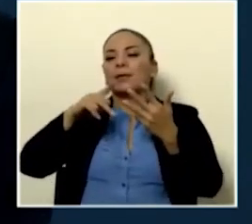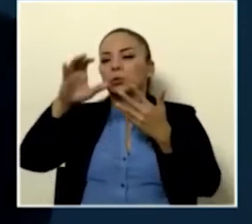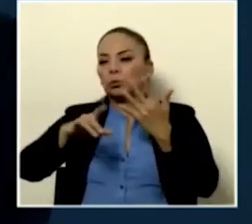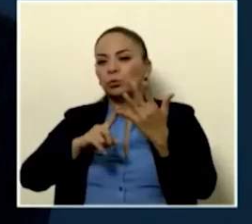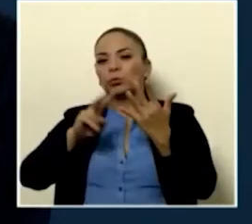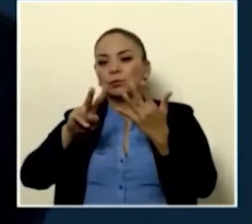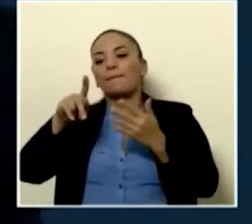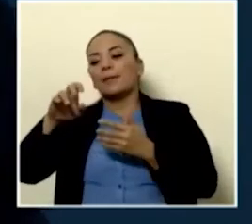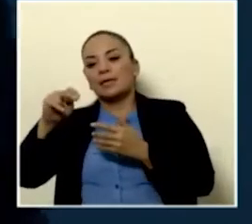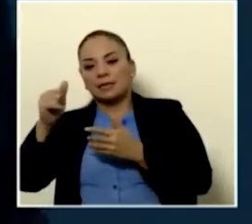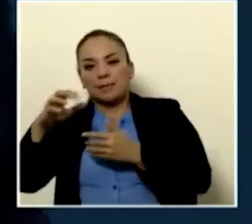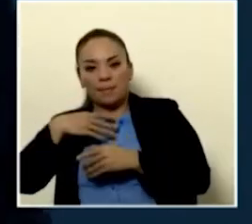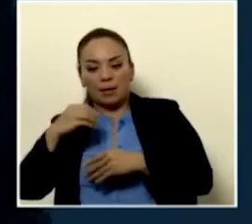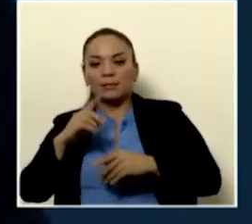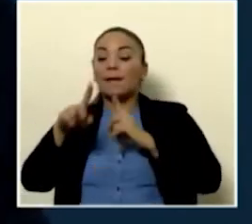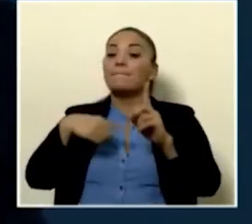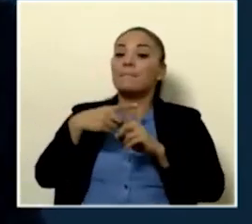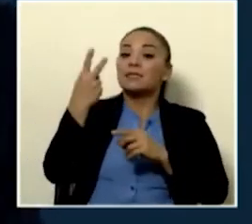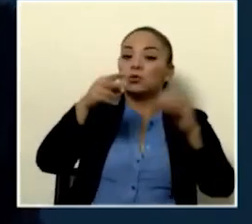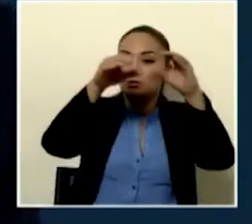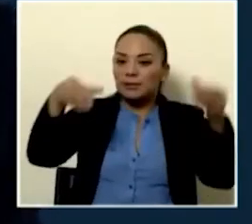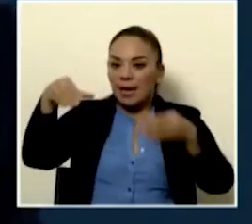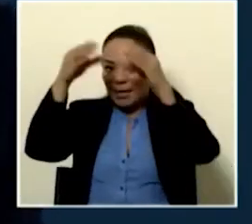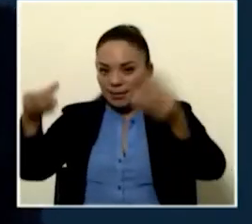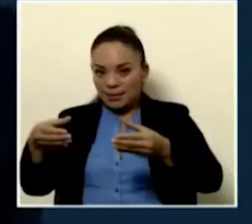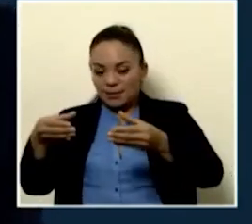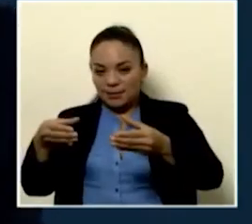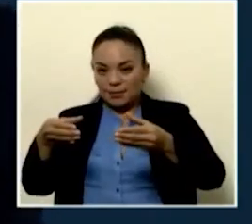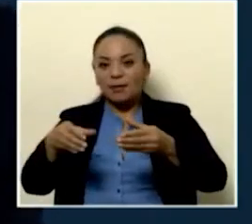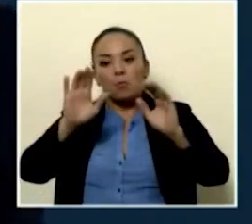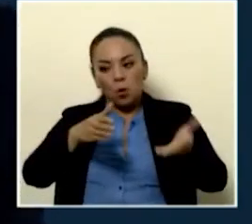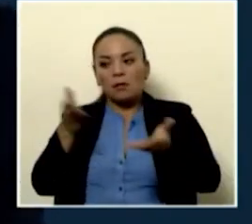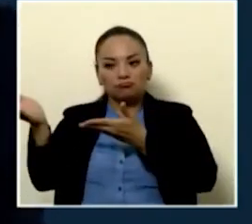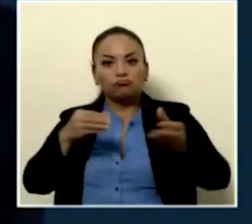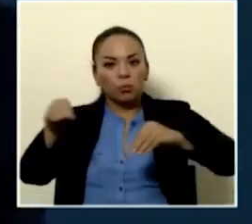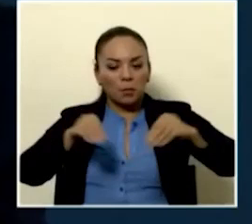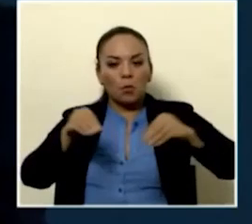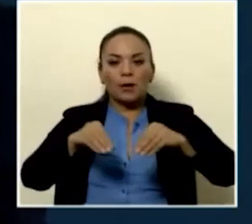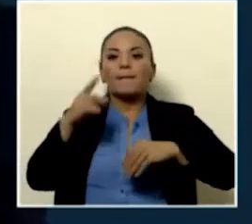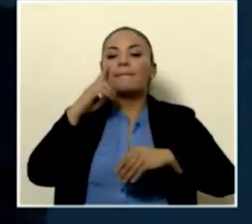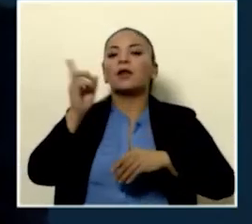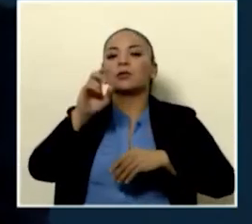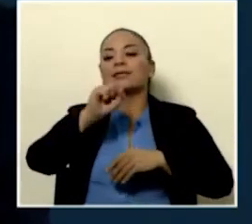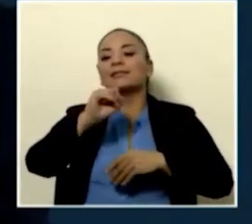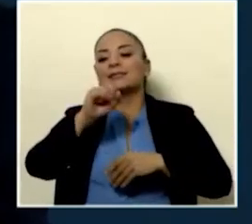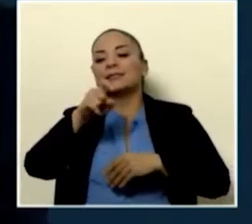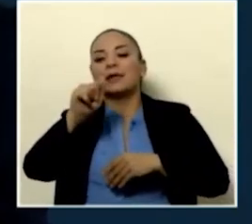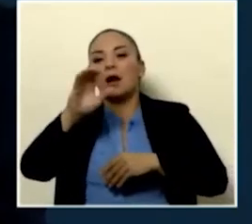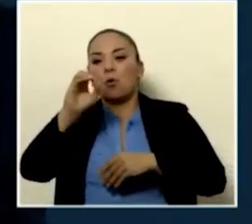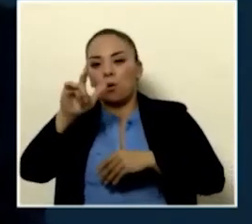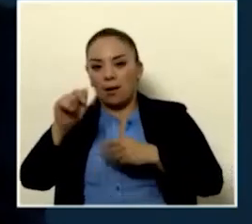2 escáneres móviles para cubrir los puestos fronterizos de Zigzaola y de